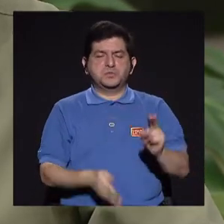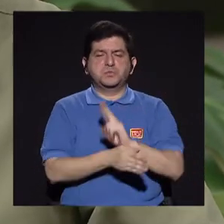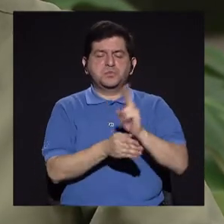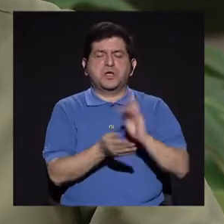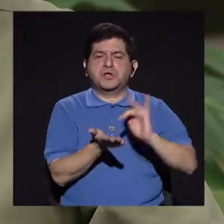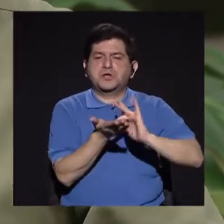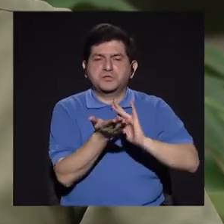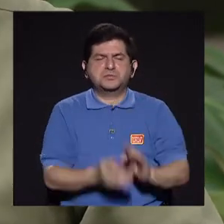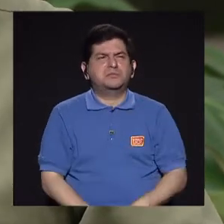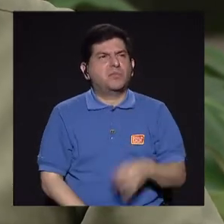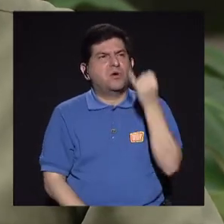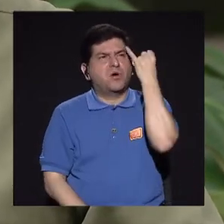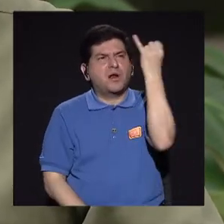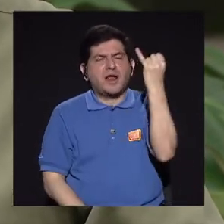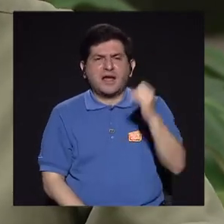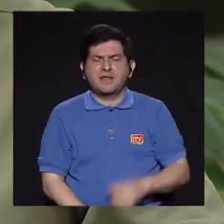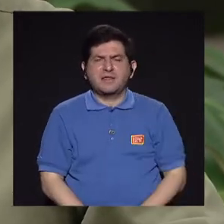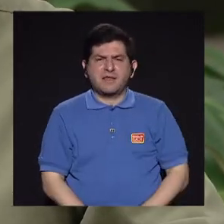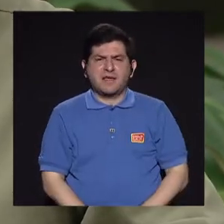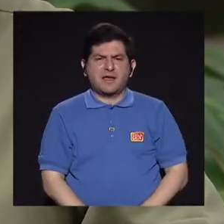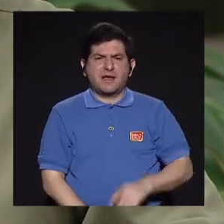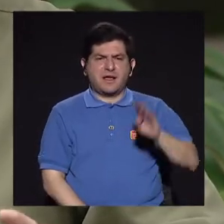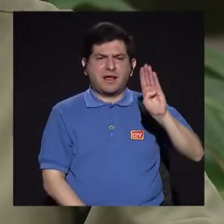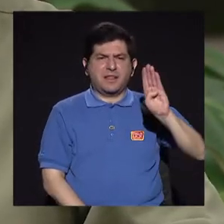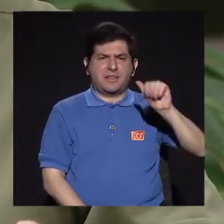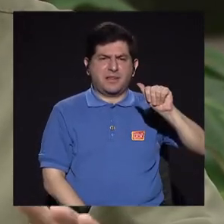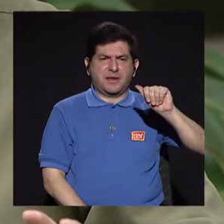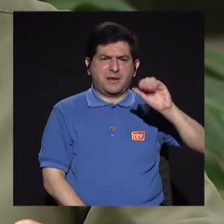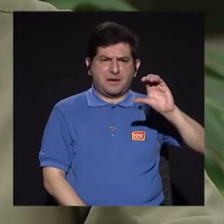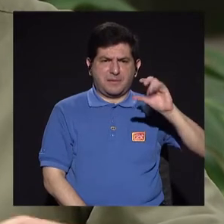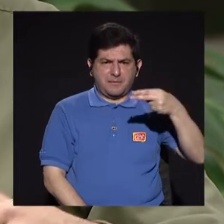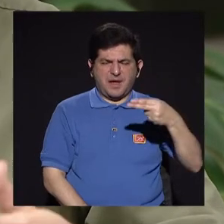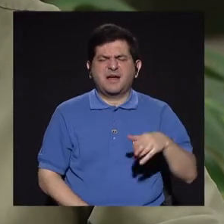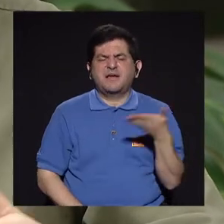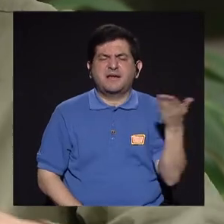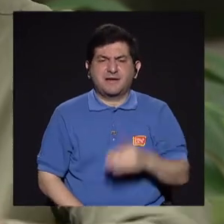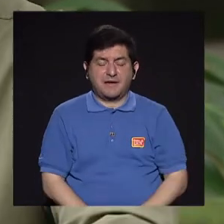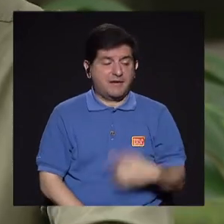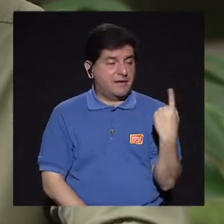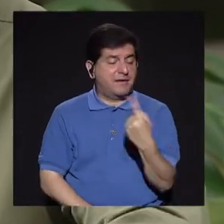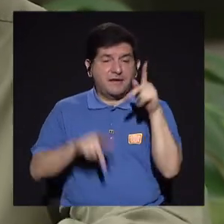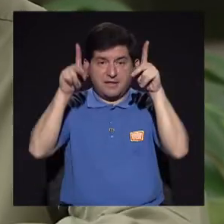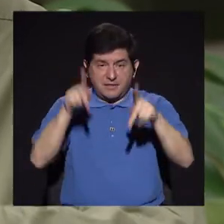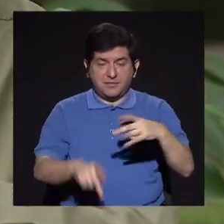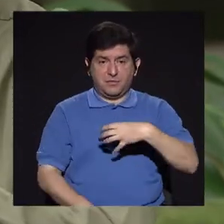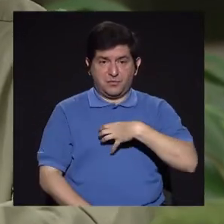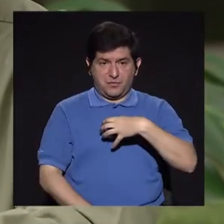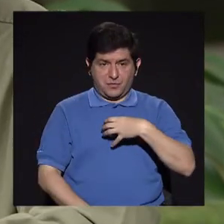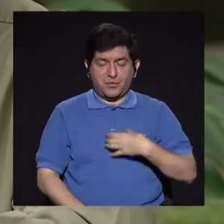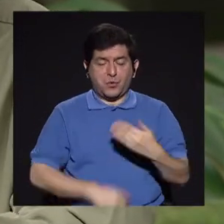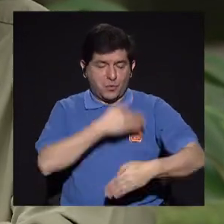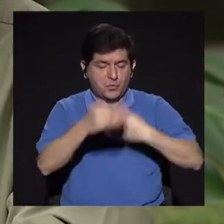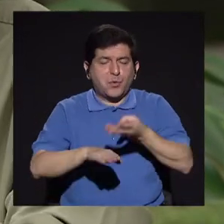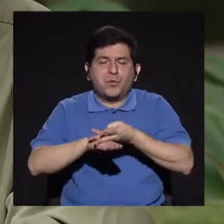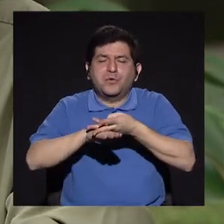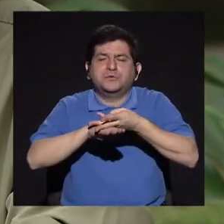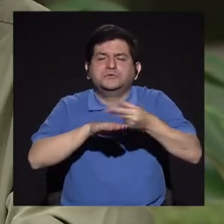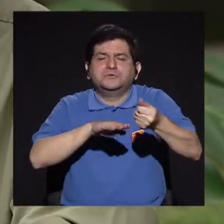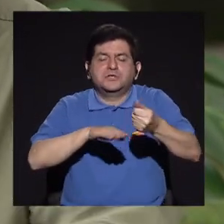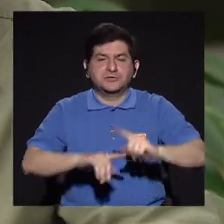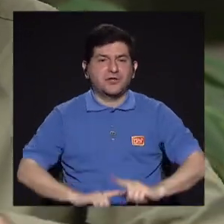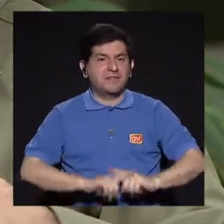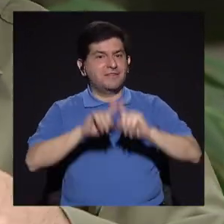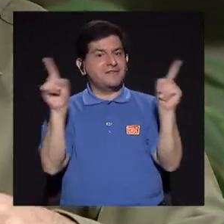Ahora, ¿cuál era la idea de Bach? La idea de Bach era que cada persona pudiera conducir su propia sanación. Y aquí hay que hacer